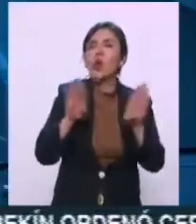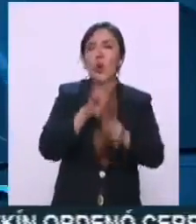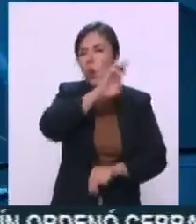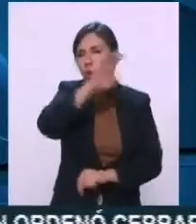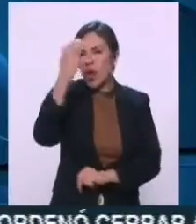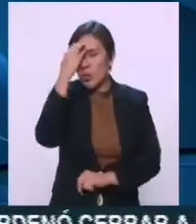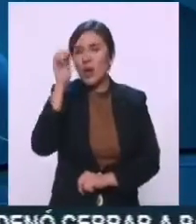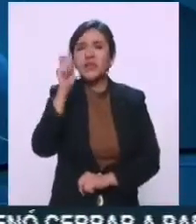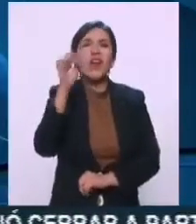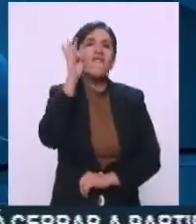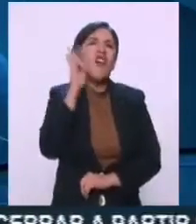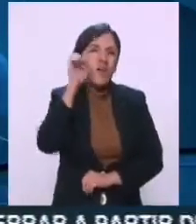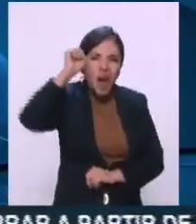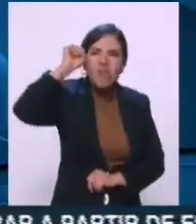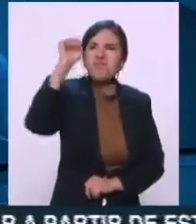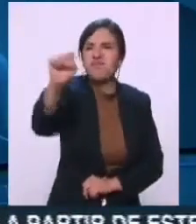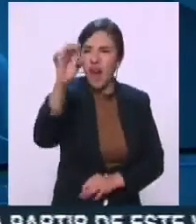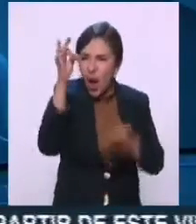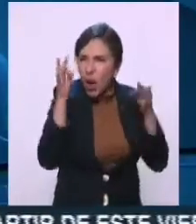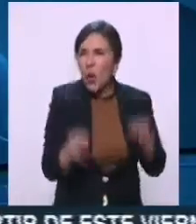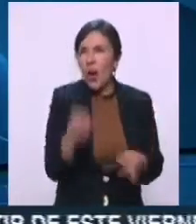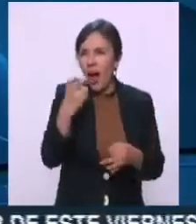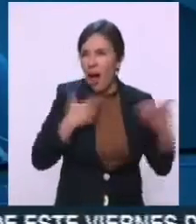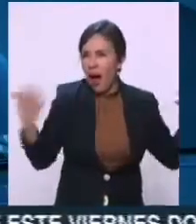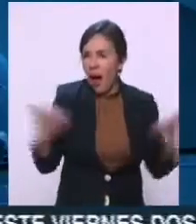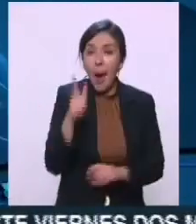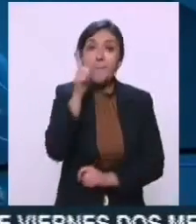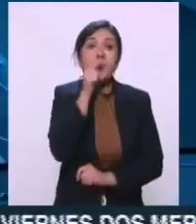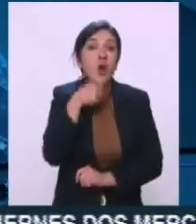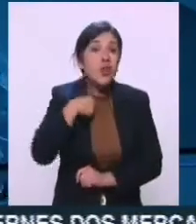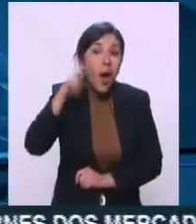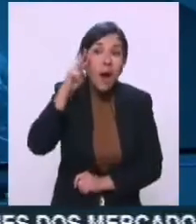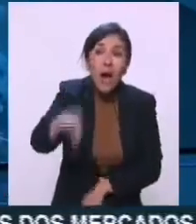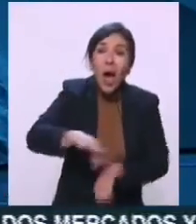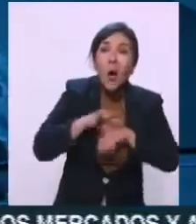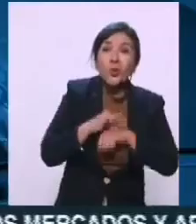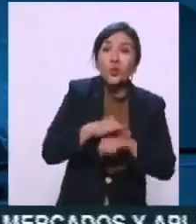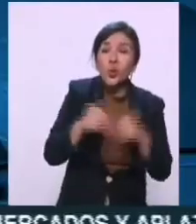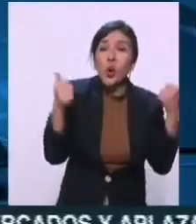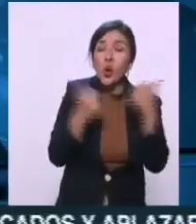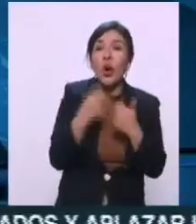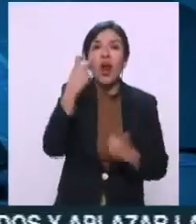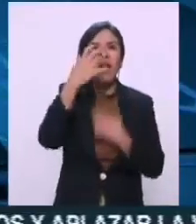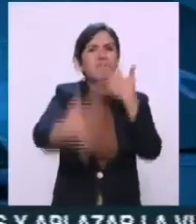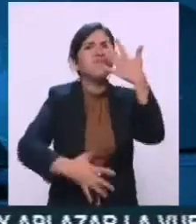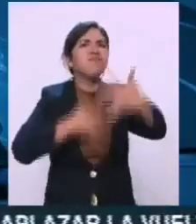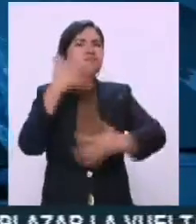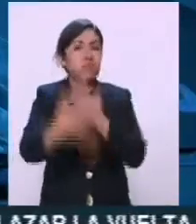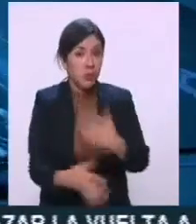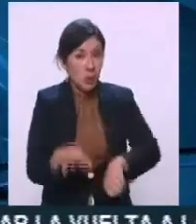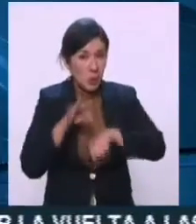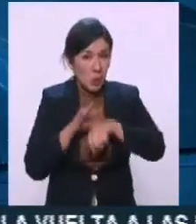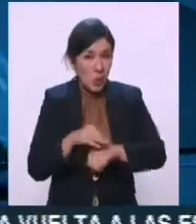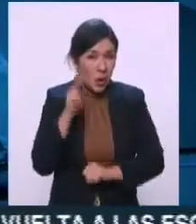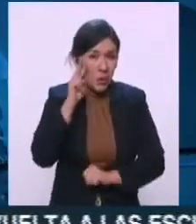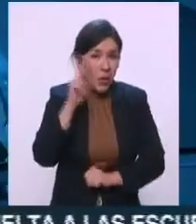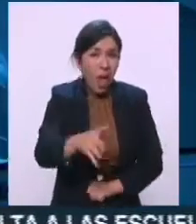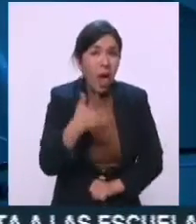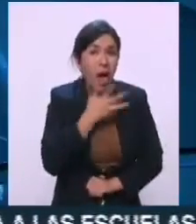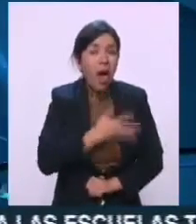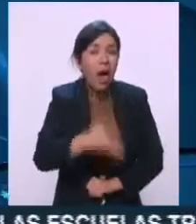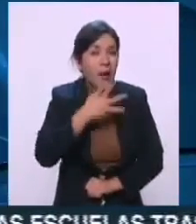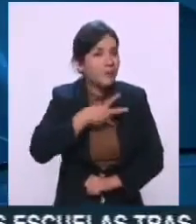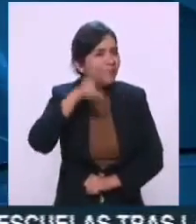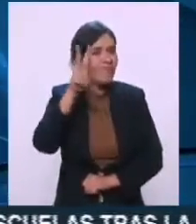reconocimiento de lo femenino. Ejemplar la actuación de la policía en ese momento ante la provocación. Y evidentemente hay imágenes que